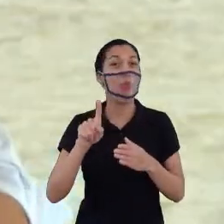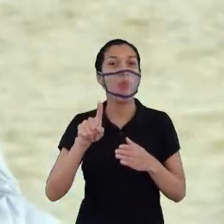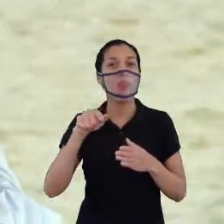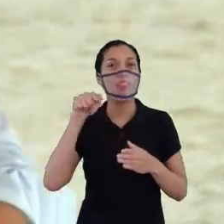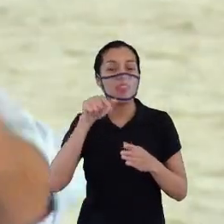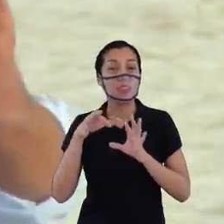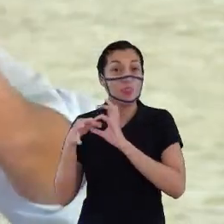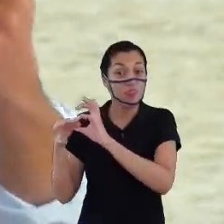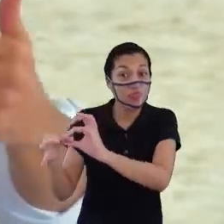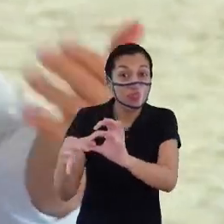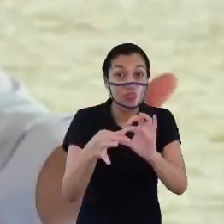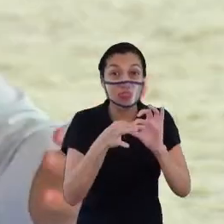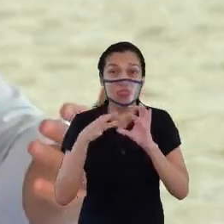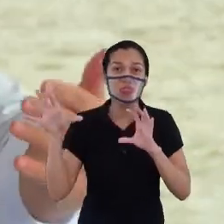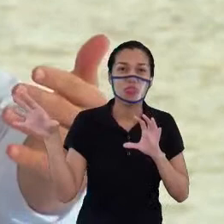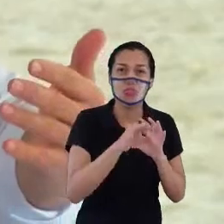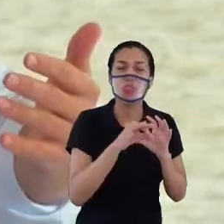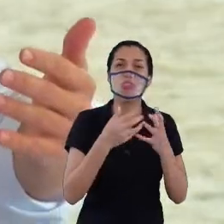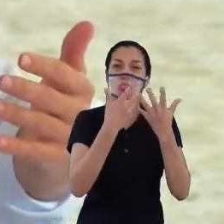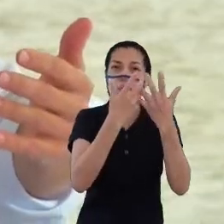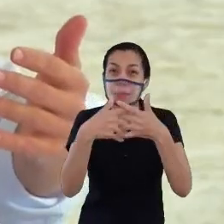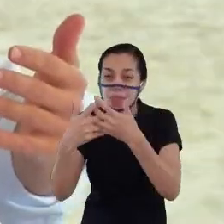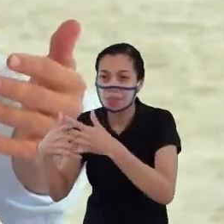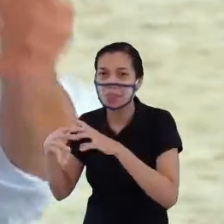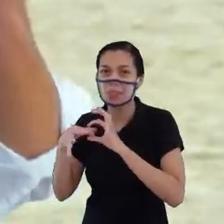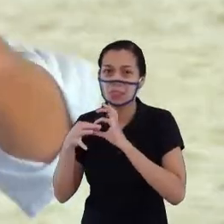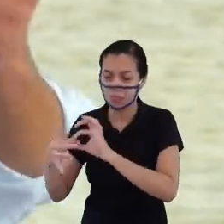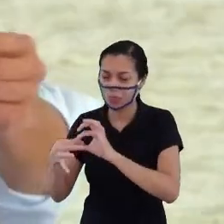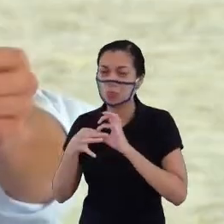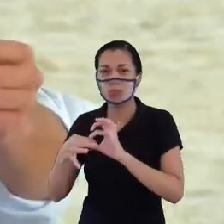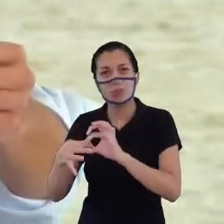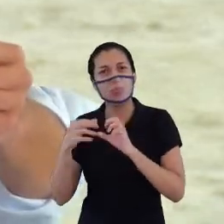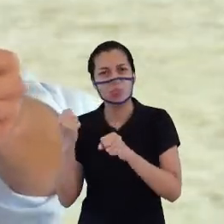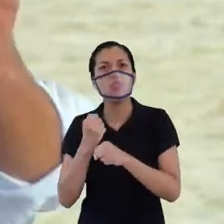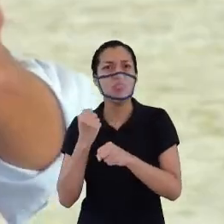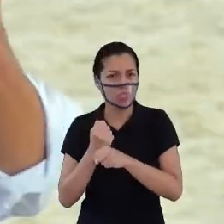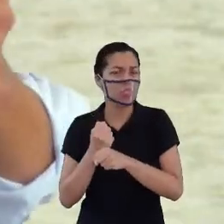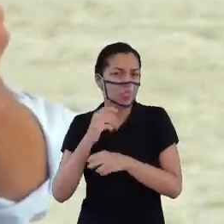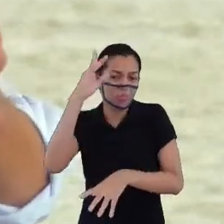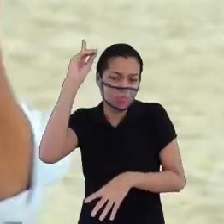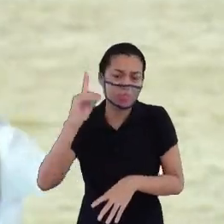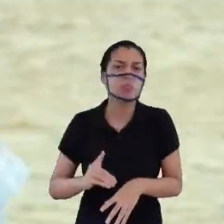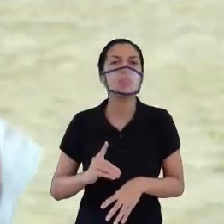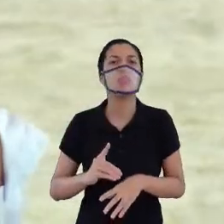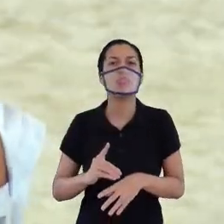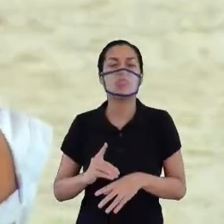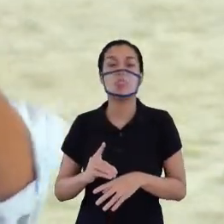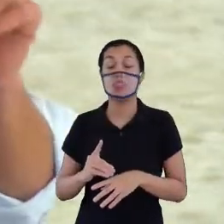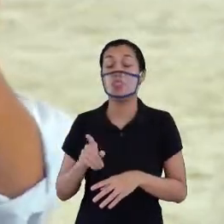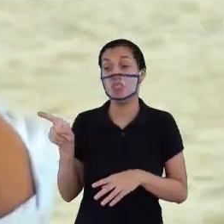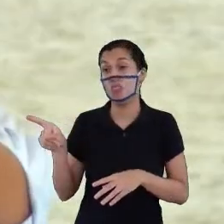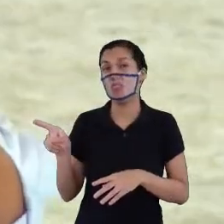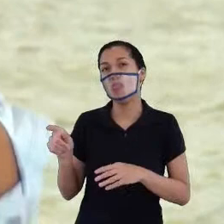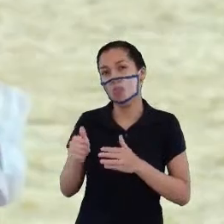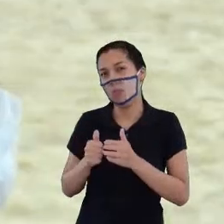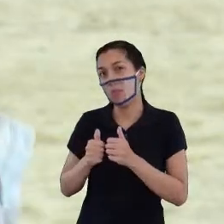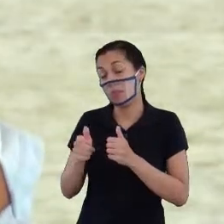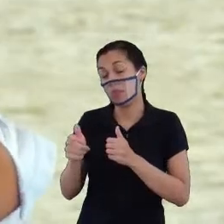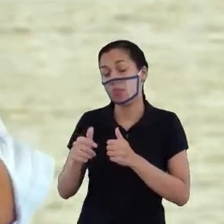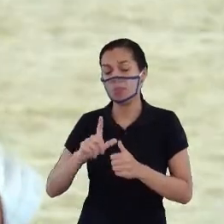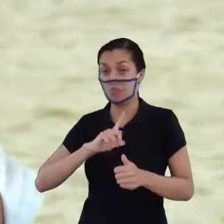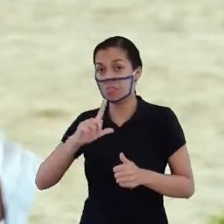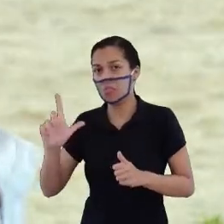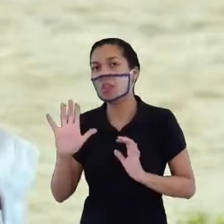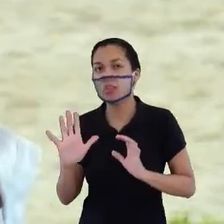desde el sector privado tenemos que ayudar a salir adelante de este tema. Y eso fue lo que hicimos, obviamente en cabeza de ellos. Y tengo que admirar algo muy importante como